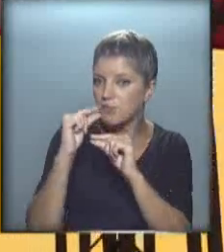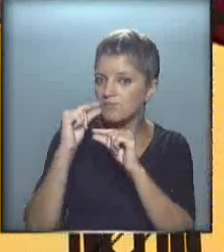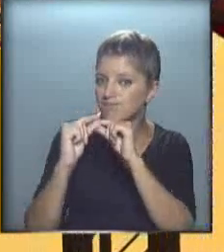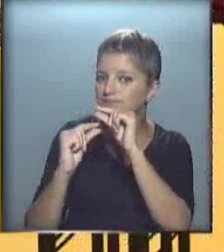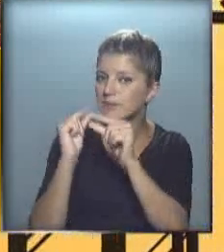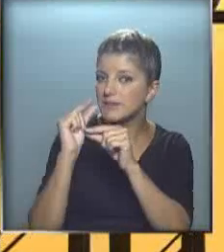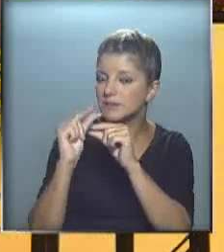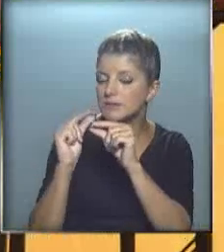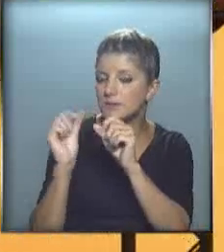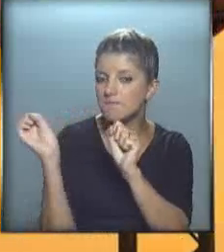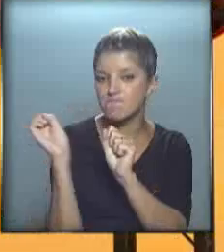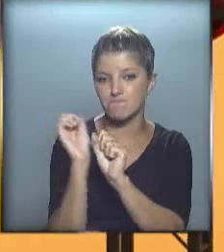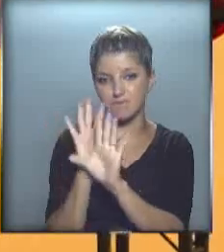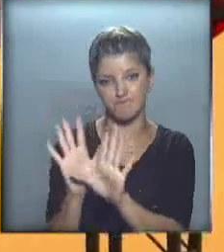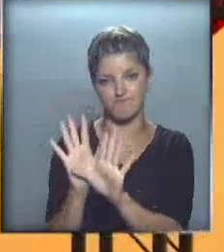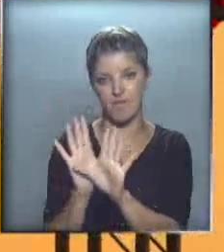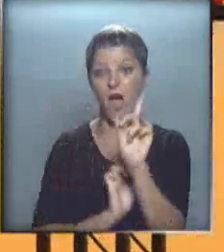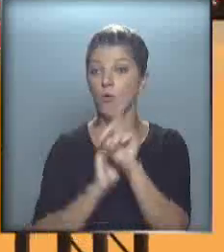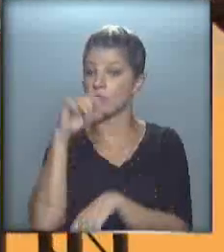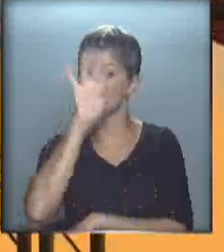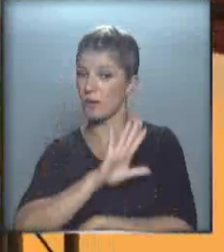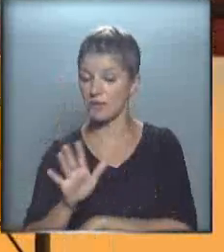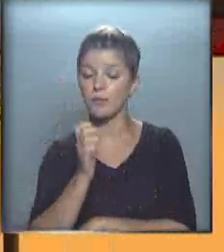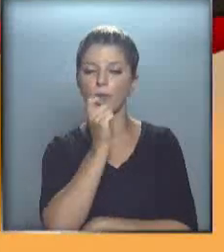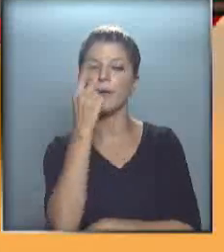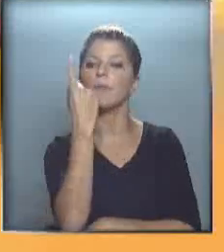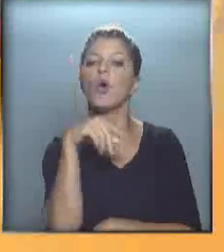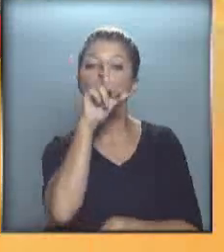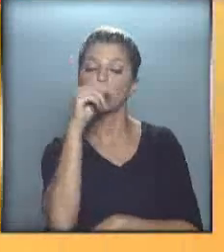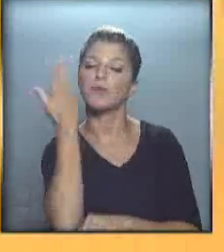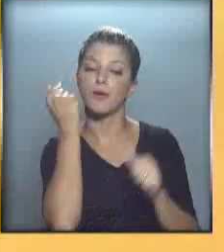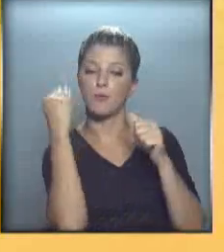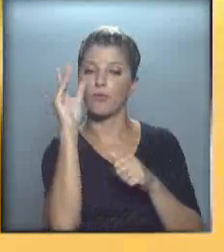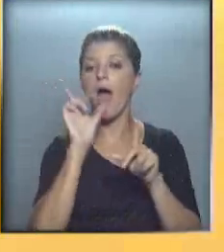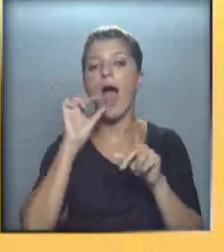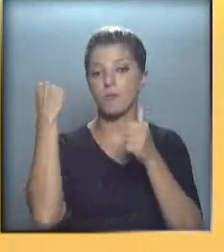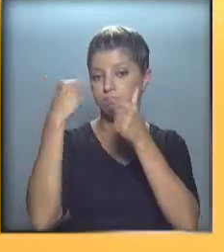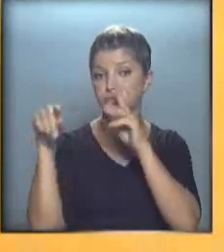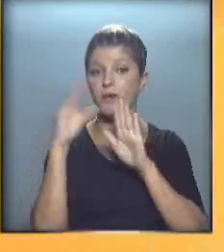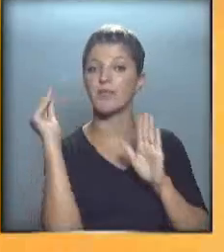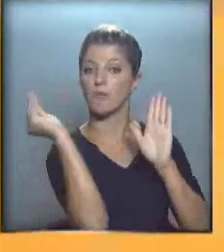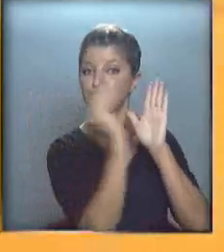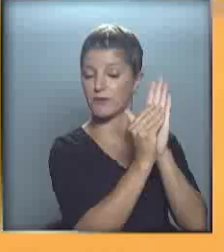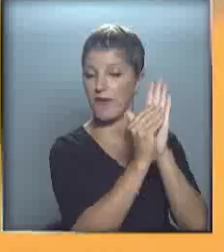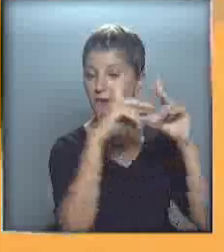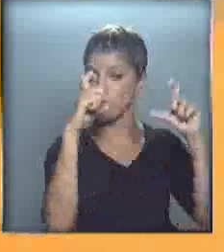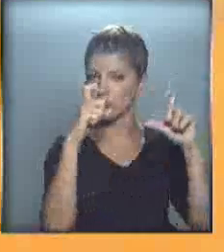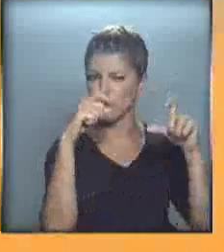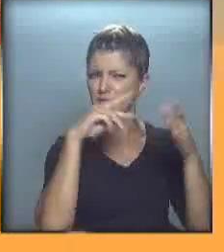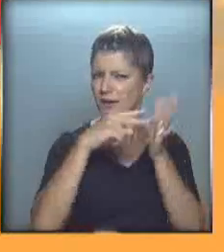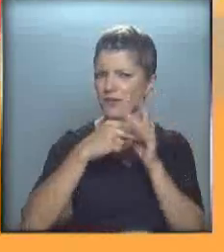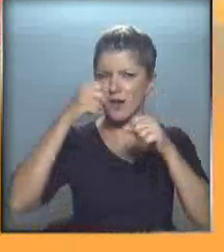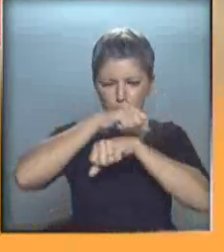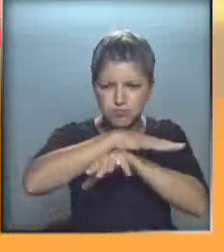en un verdadero privilegio. El hecho de subir una foto a una red social no significa que esa imagen puede ser difundida de